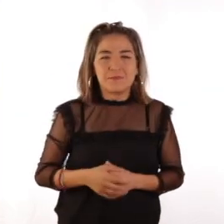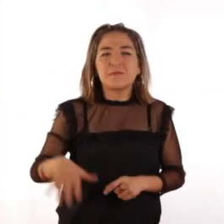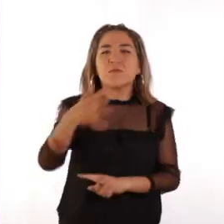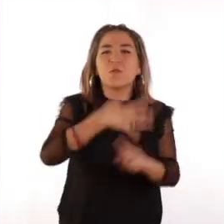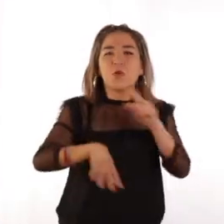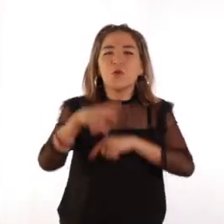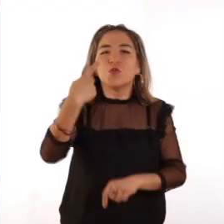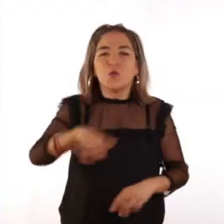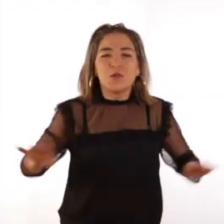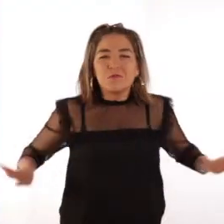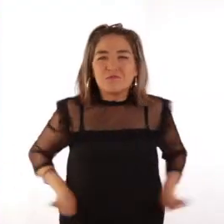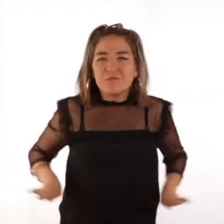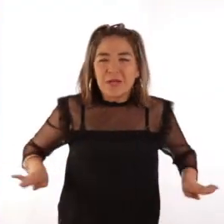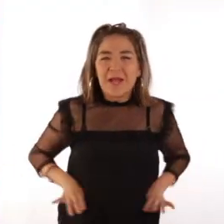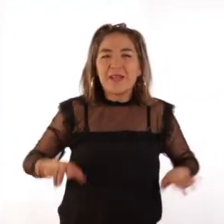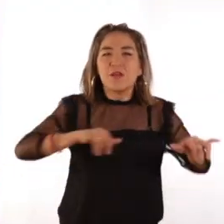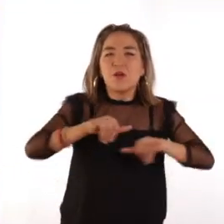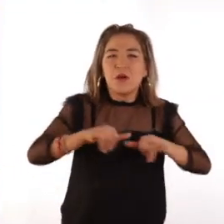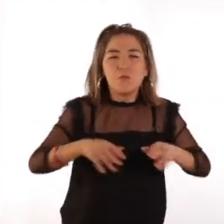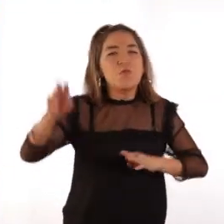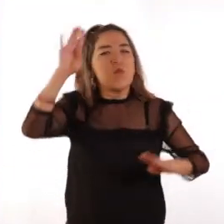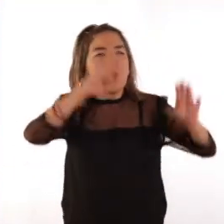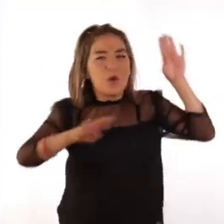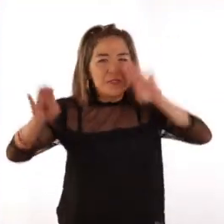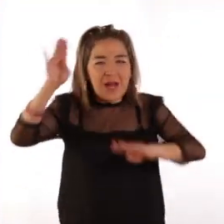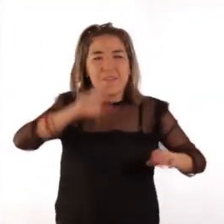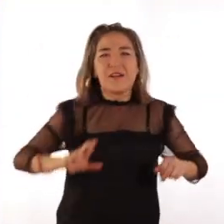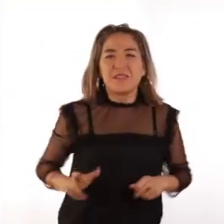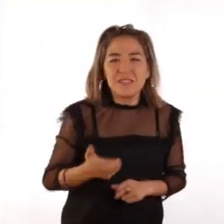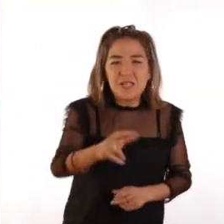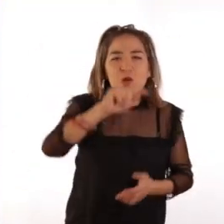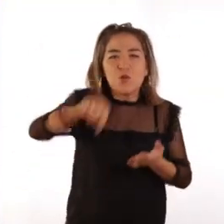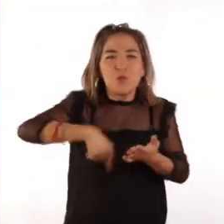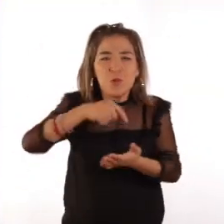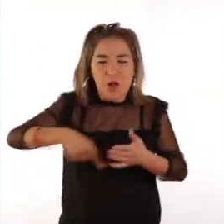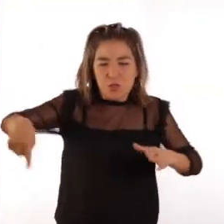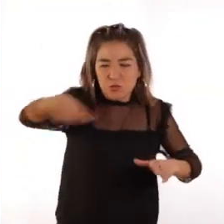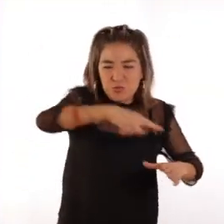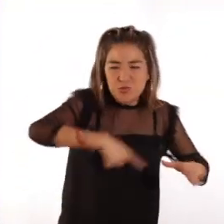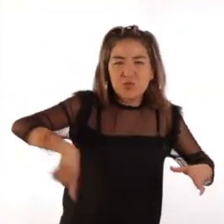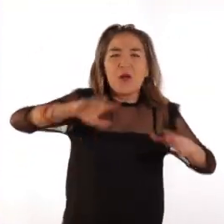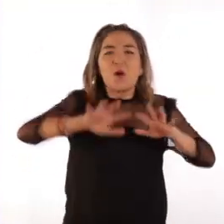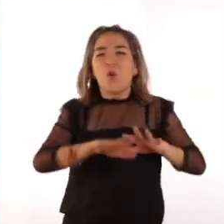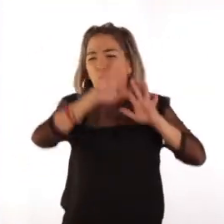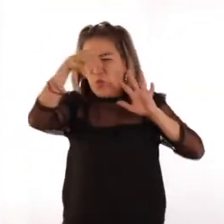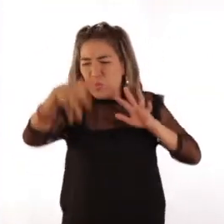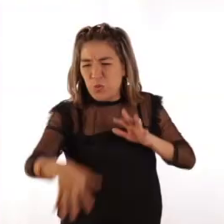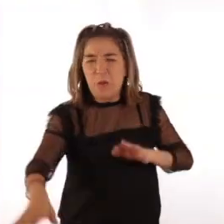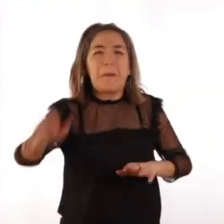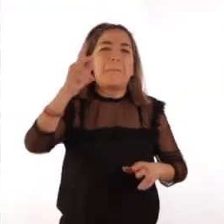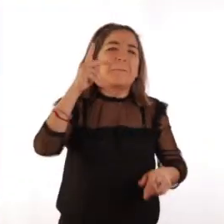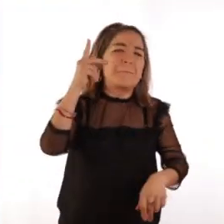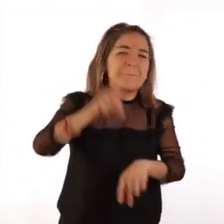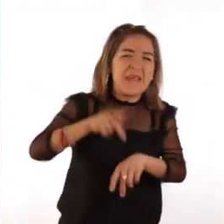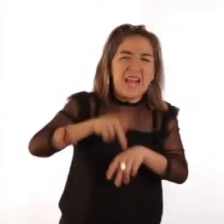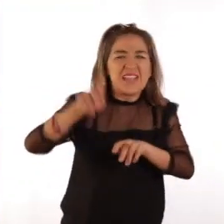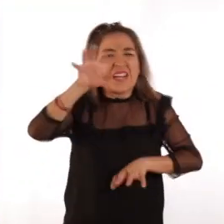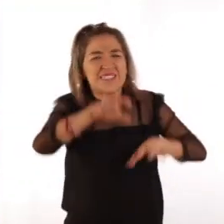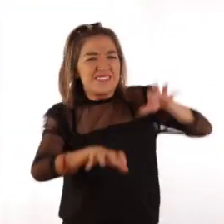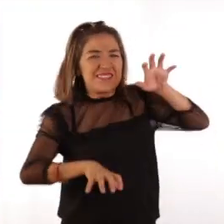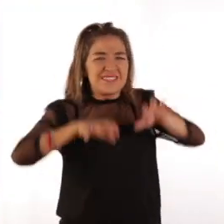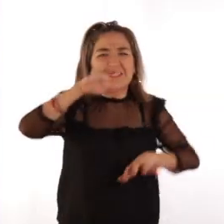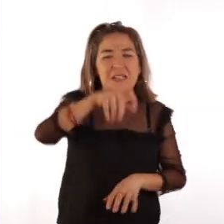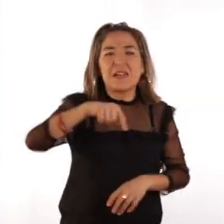ejemplo, ciertos rasgos geográficos, montañas, ríos, arroyos, barrancos, van a